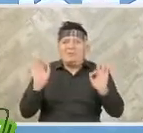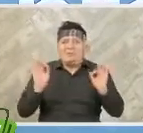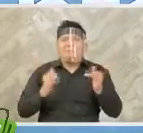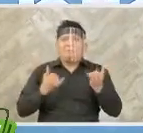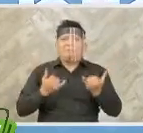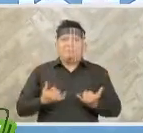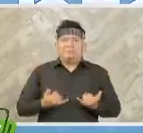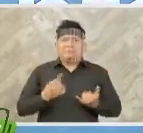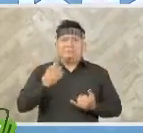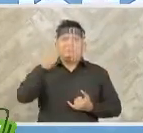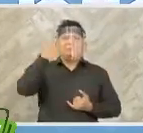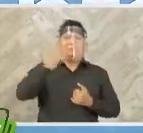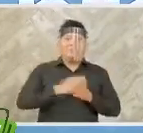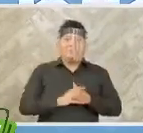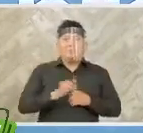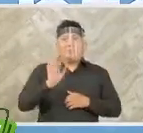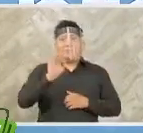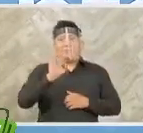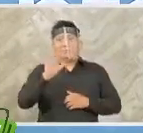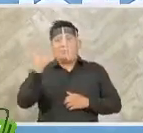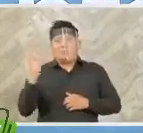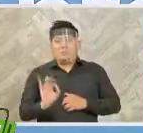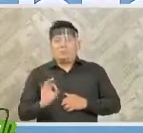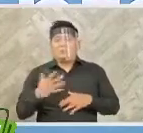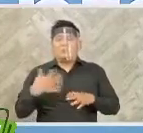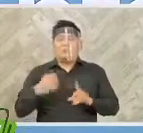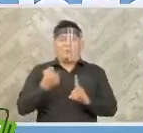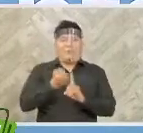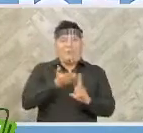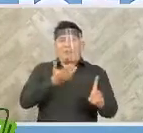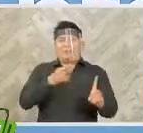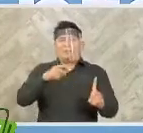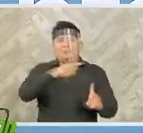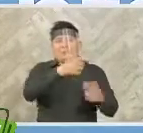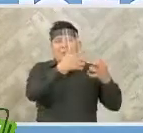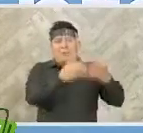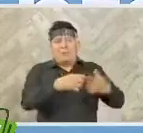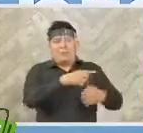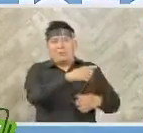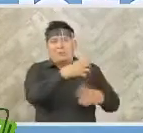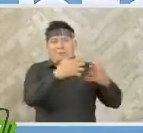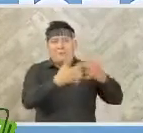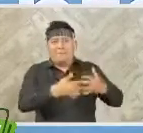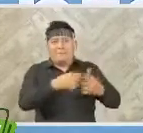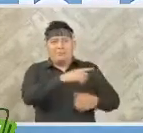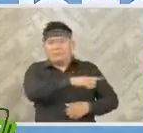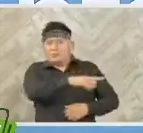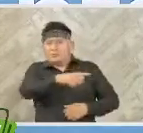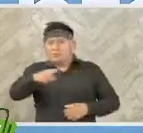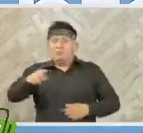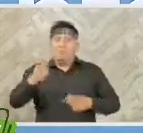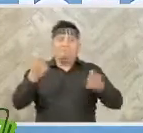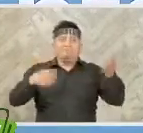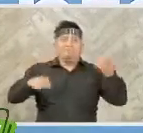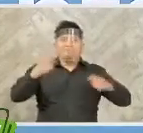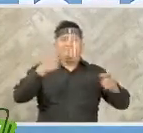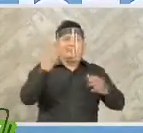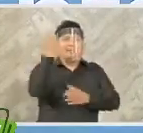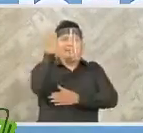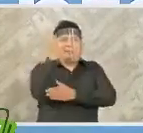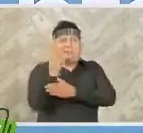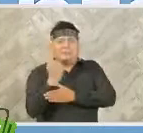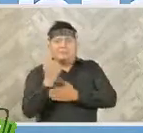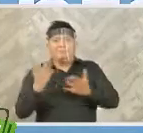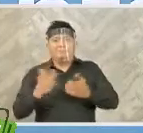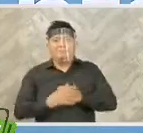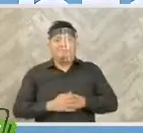alrededor del 15%. Esto sin duda impactó de manera directa a las empresas, impactó a las ventas y esto empezó a generar problemas